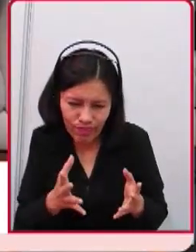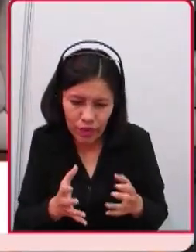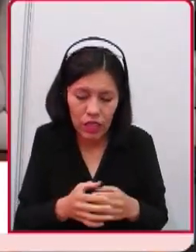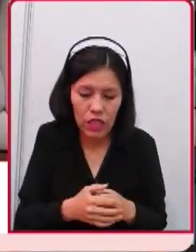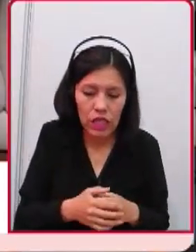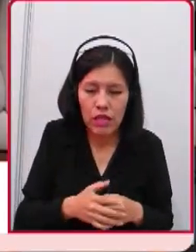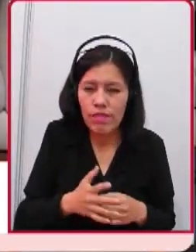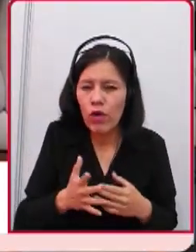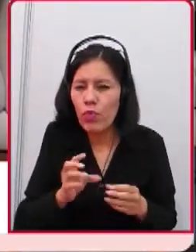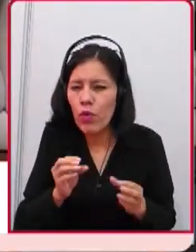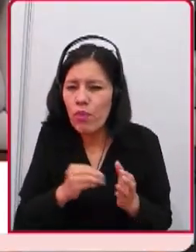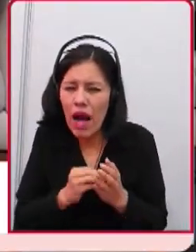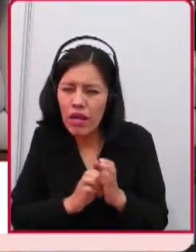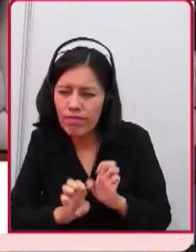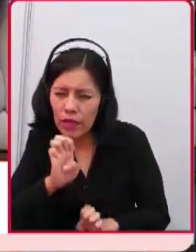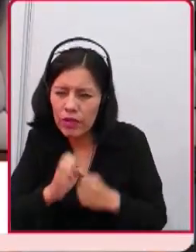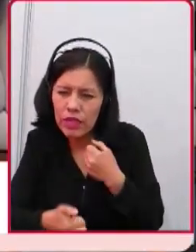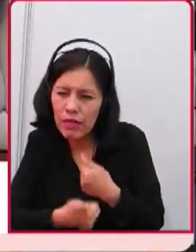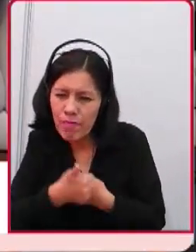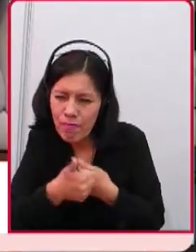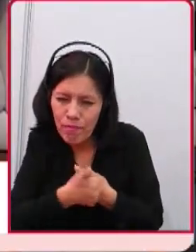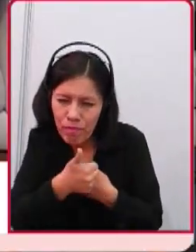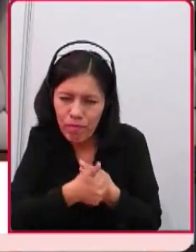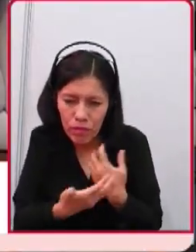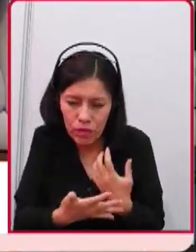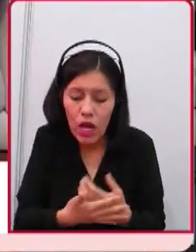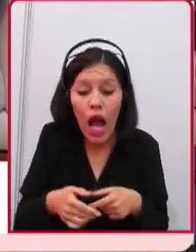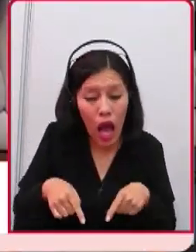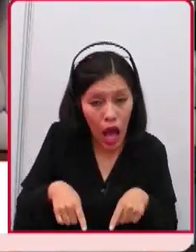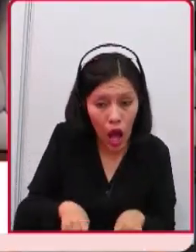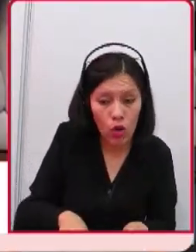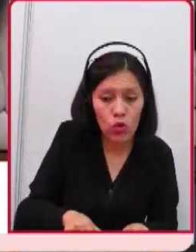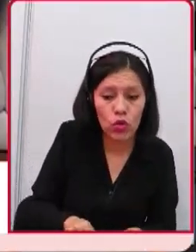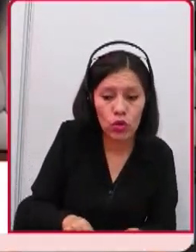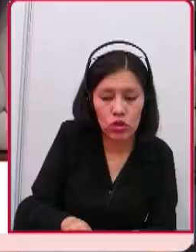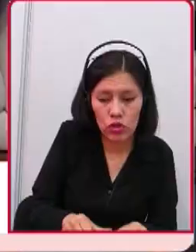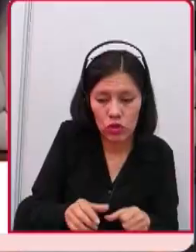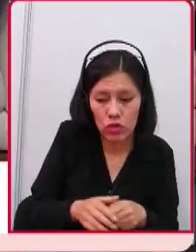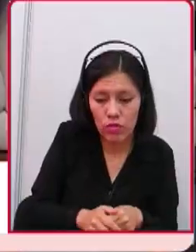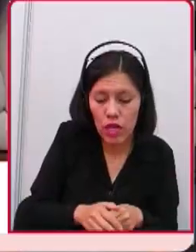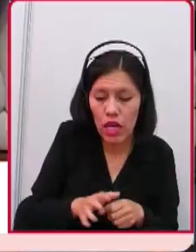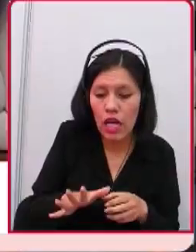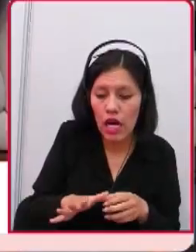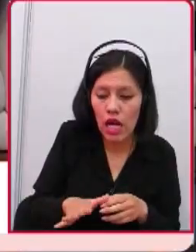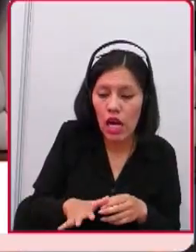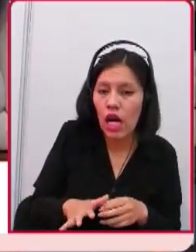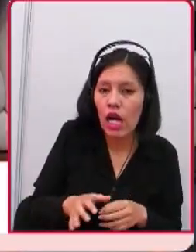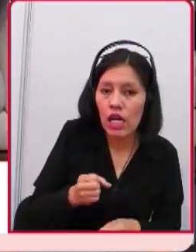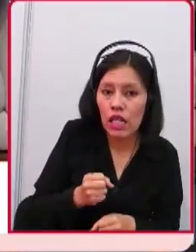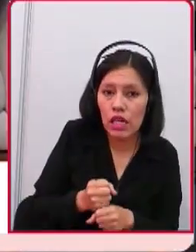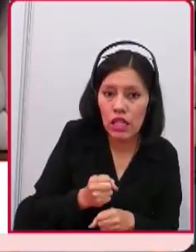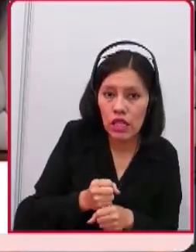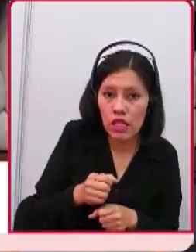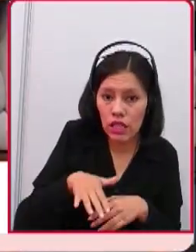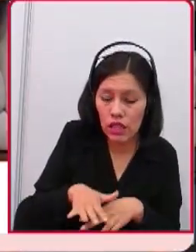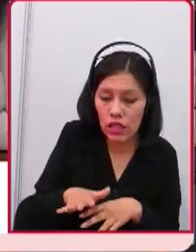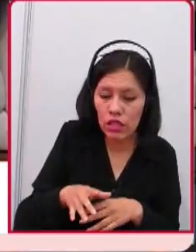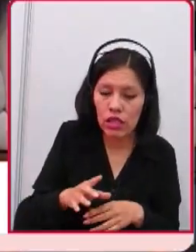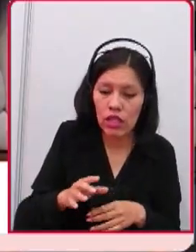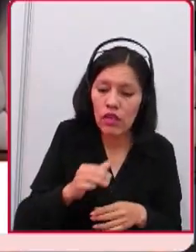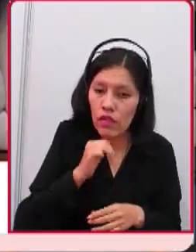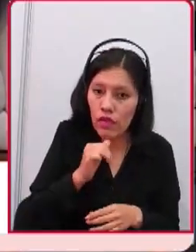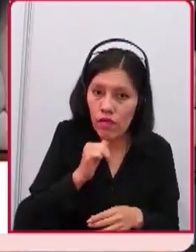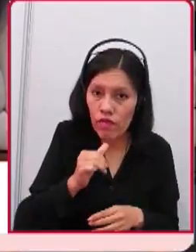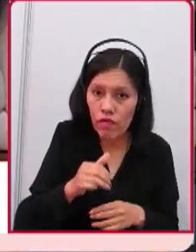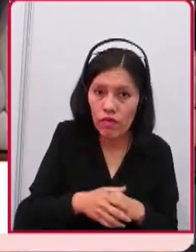de riesgos. Así es. Aún mantenemos para flujo de estimación de recursos formal y declaración tu modelo determinístico